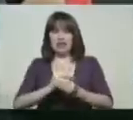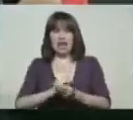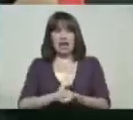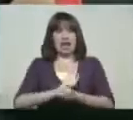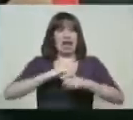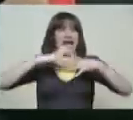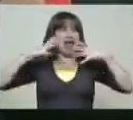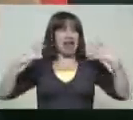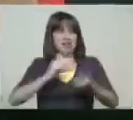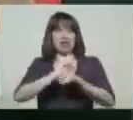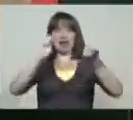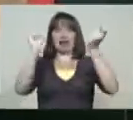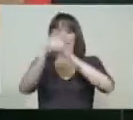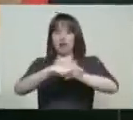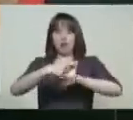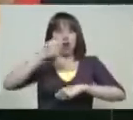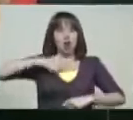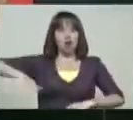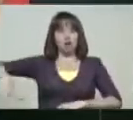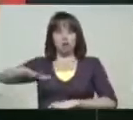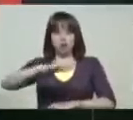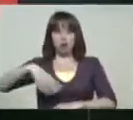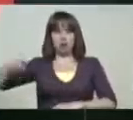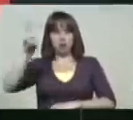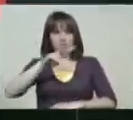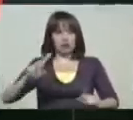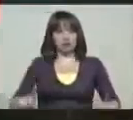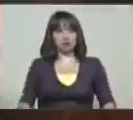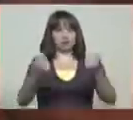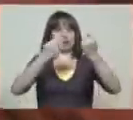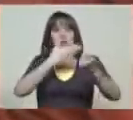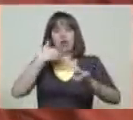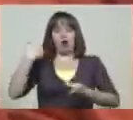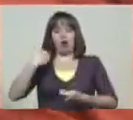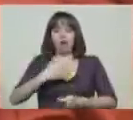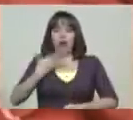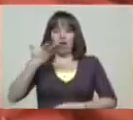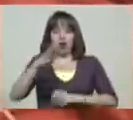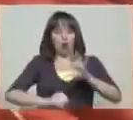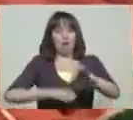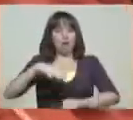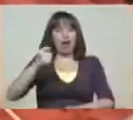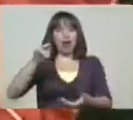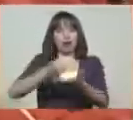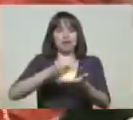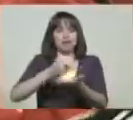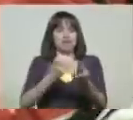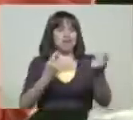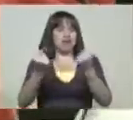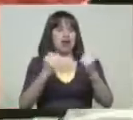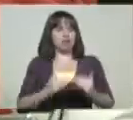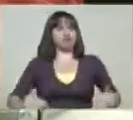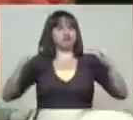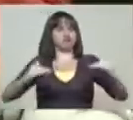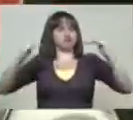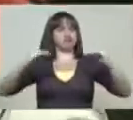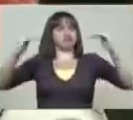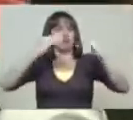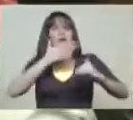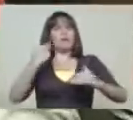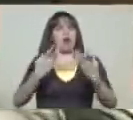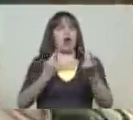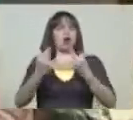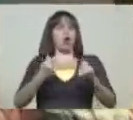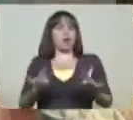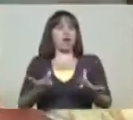el pueblo venezolano recupere su capacidad adquisitiva, su estabilidad económica y recuperemos la